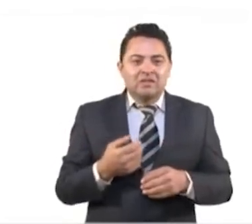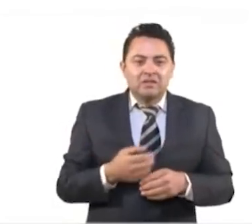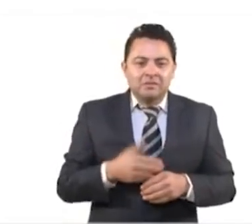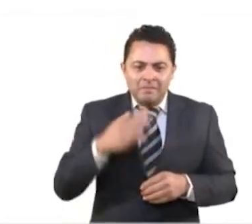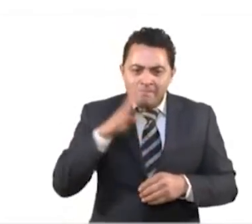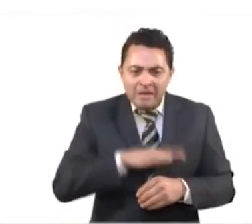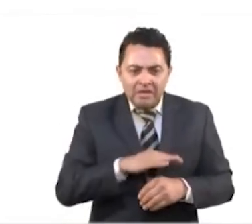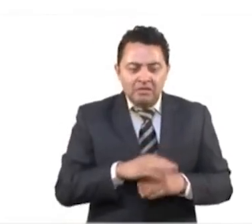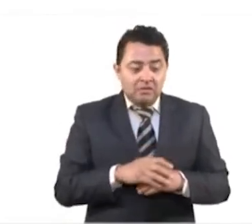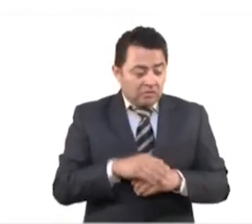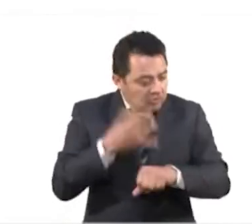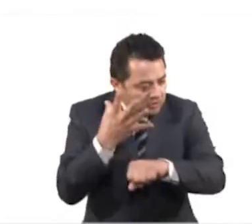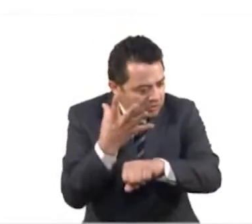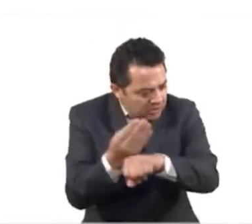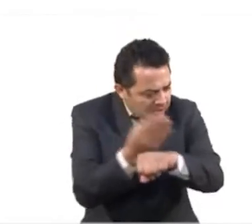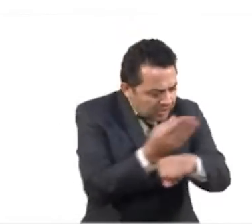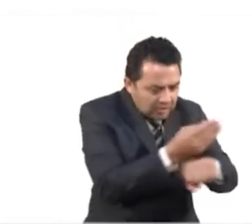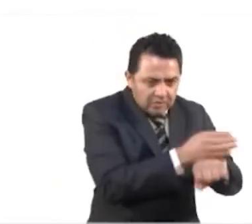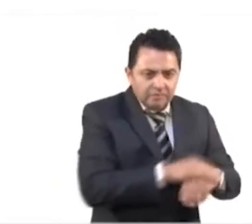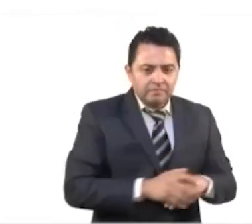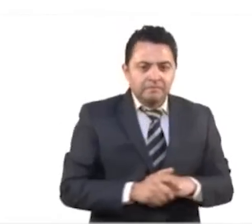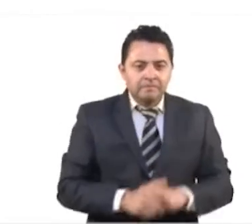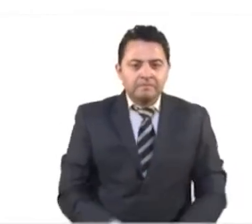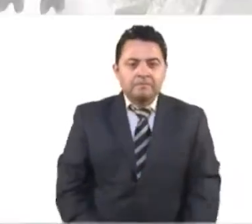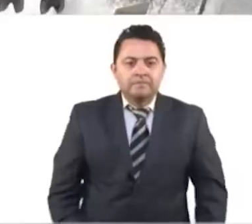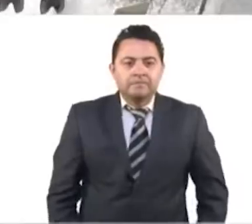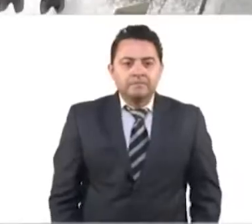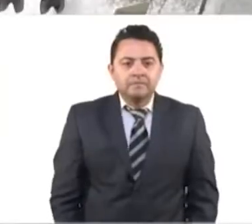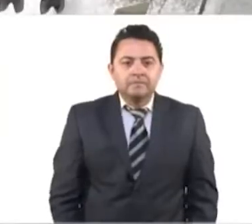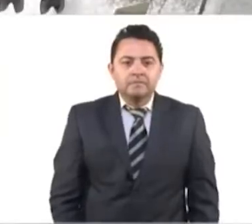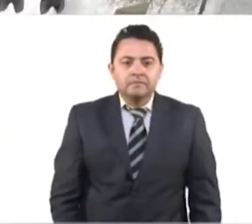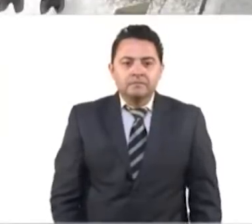de la vía, el balasto y su subase. Por favor.